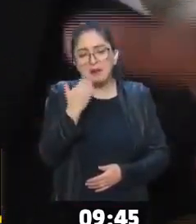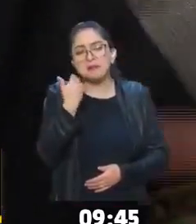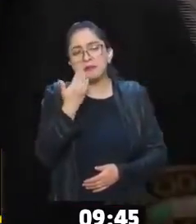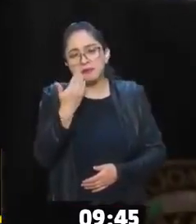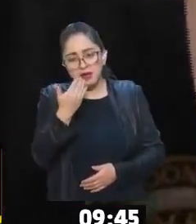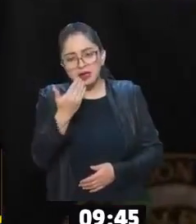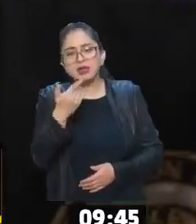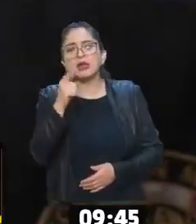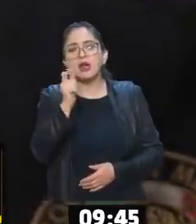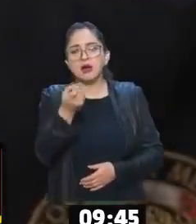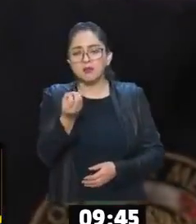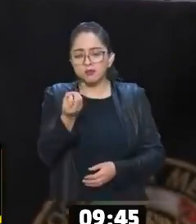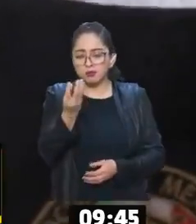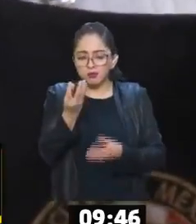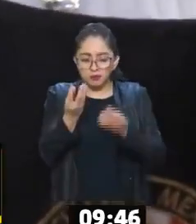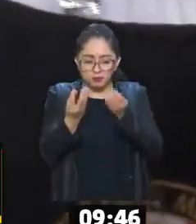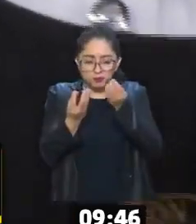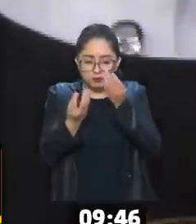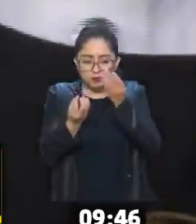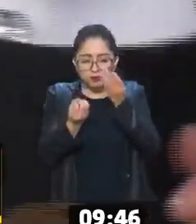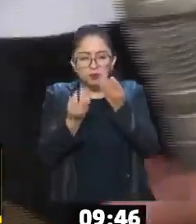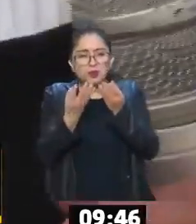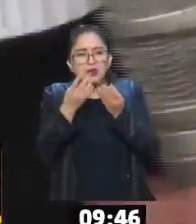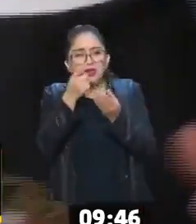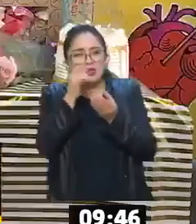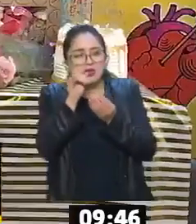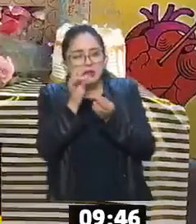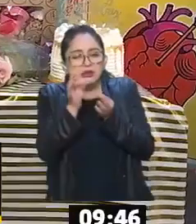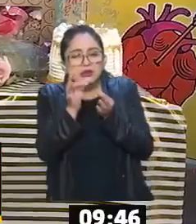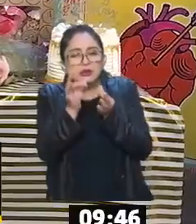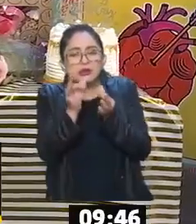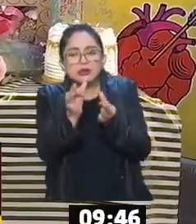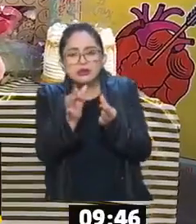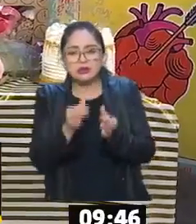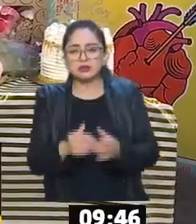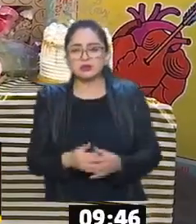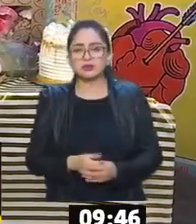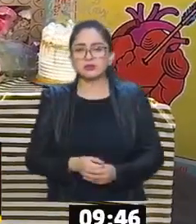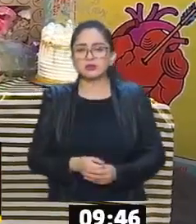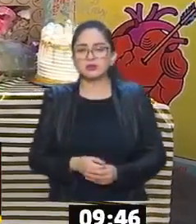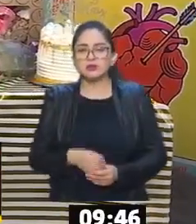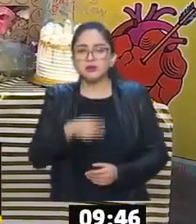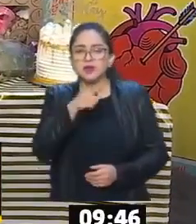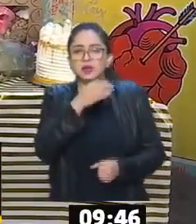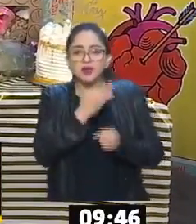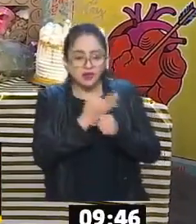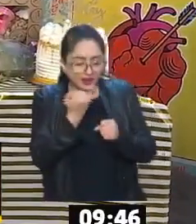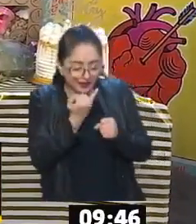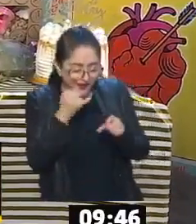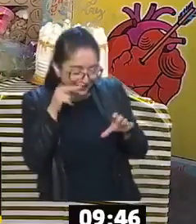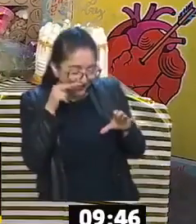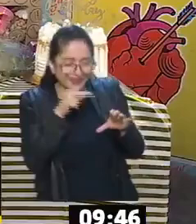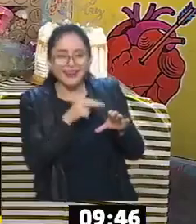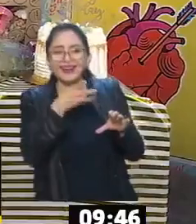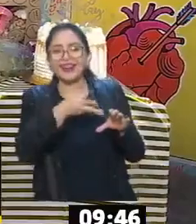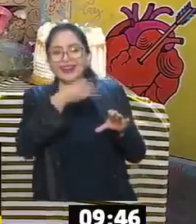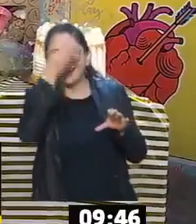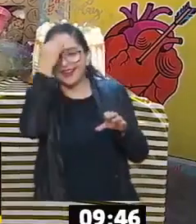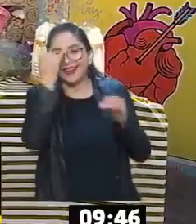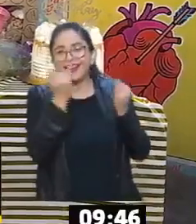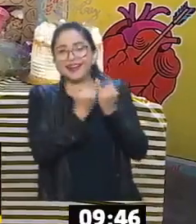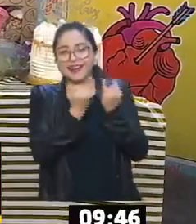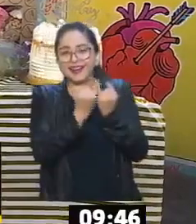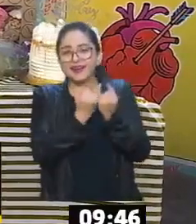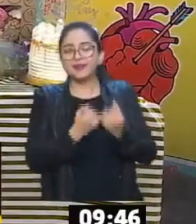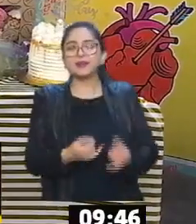Las burbujitas. Esta es burbujita finita que encontramos. Entonces, yo dije, a ver, yo quiero de eso que está viendo ella. Fermentando. Está todavía fermentando. O sea, está